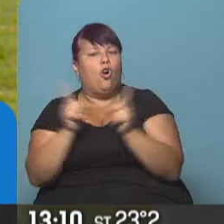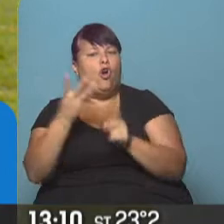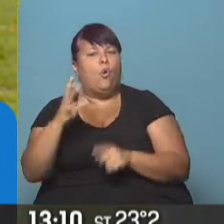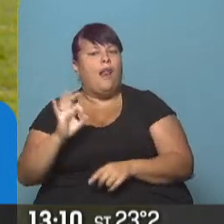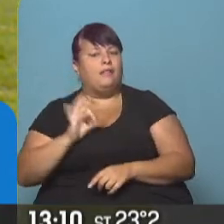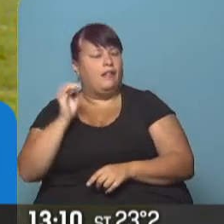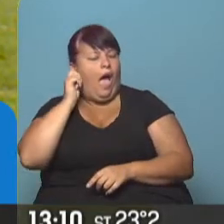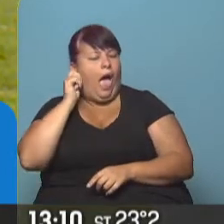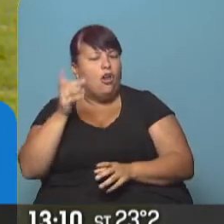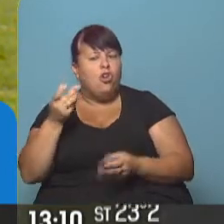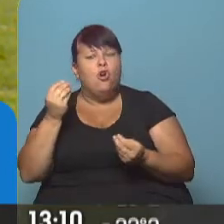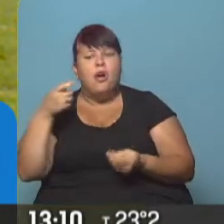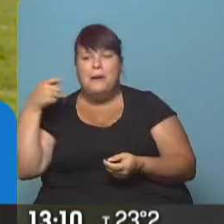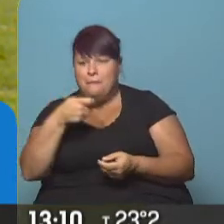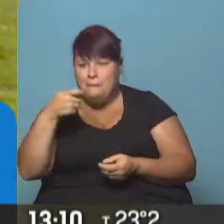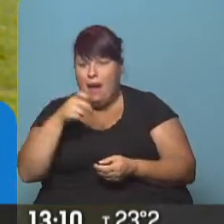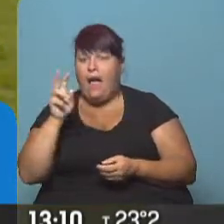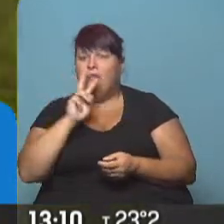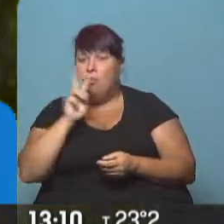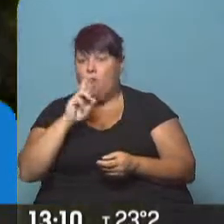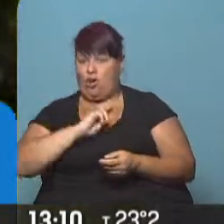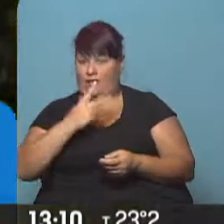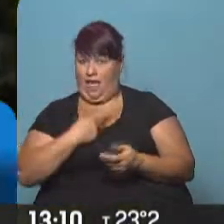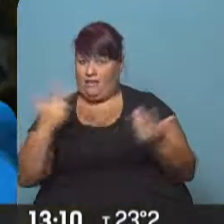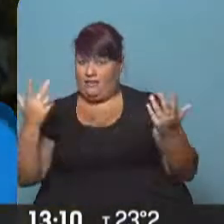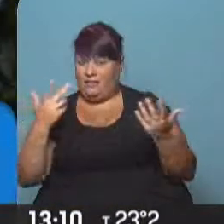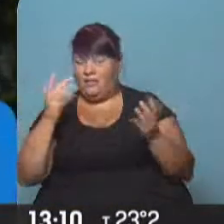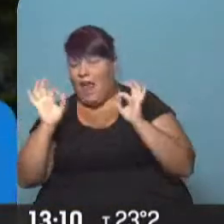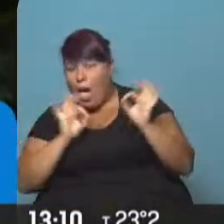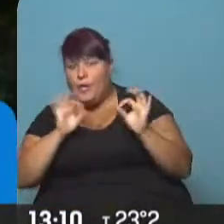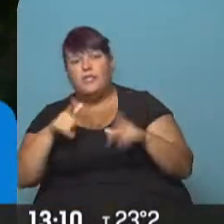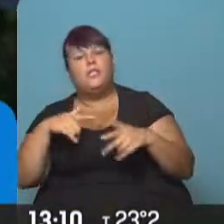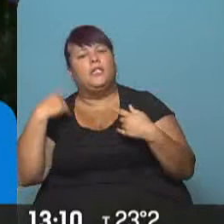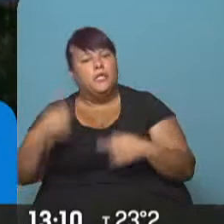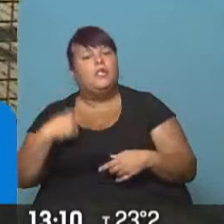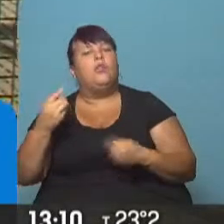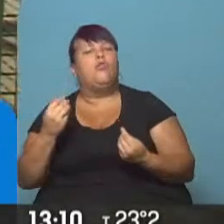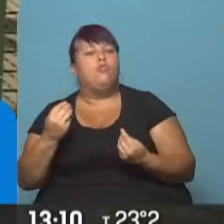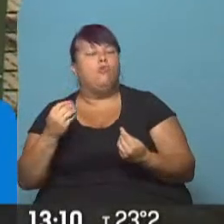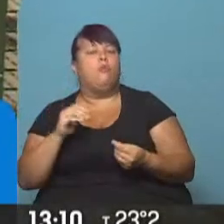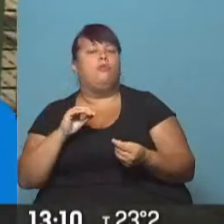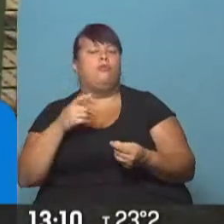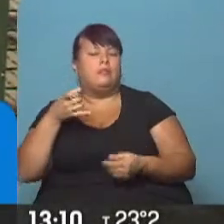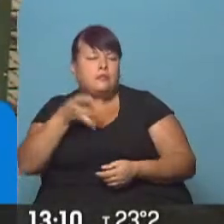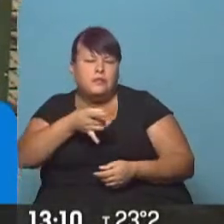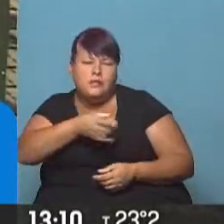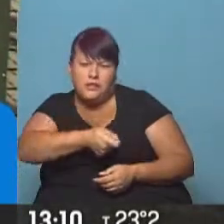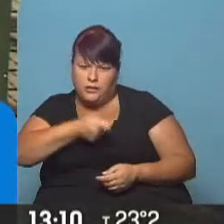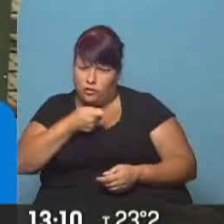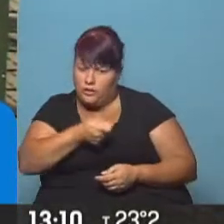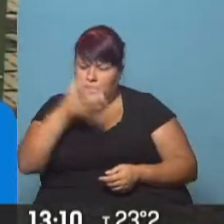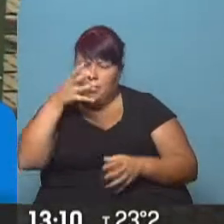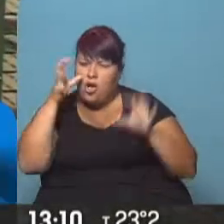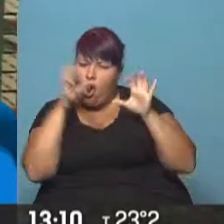nomás, que todos los crímenes que sufren la comunidad trans travesti son así a través de una hazaña con